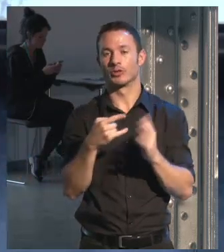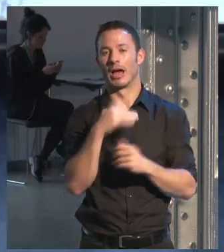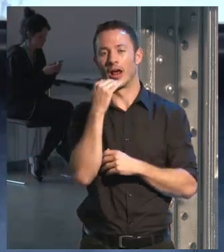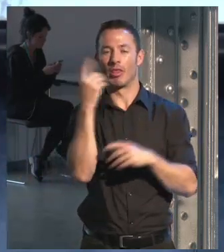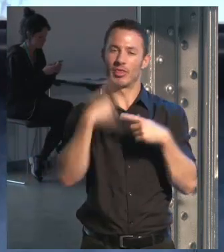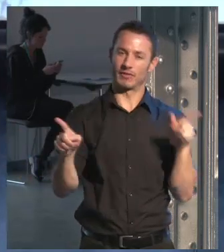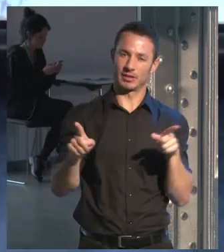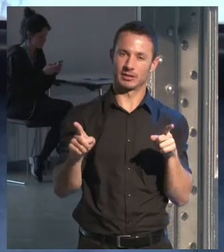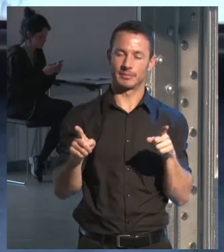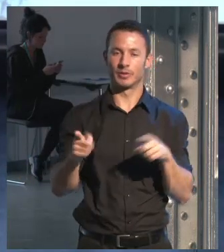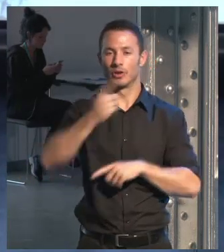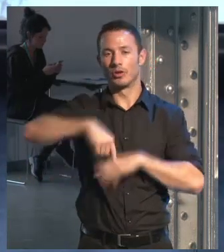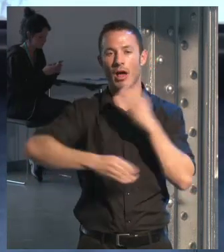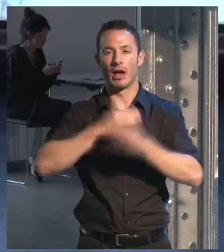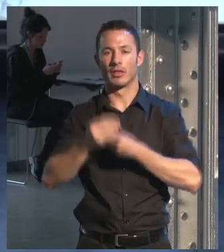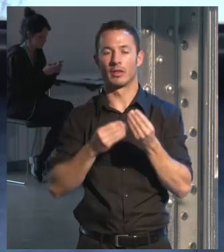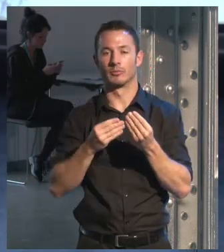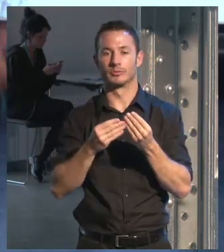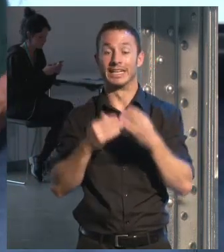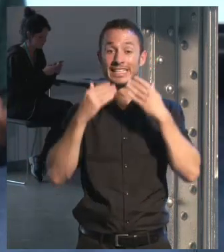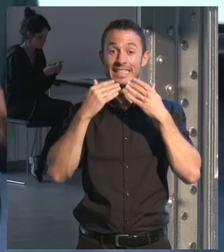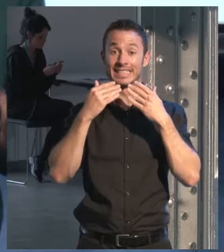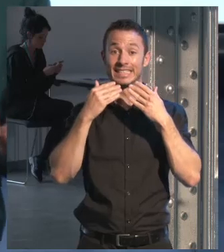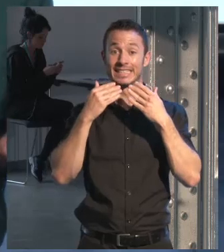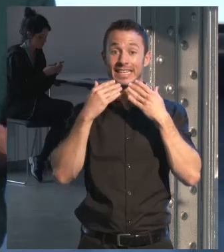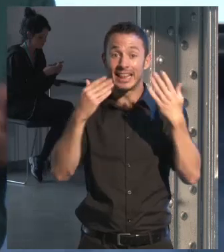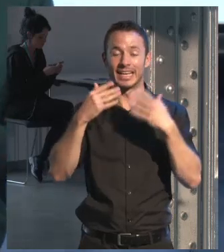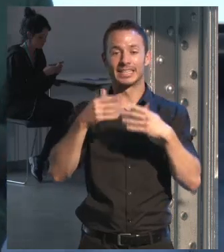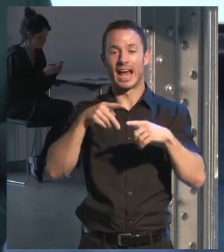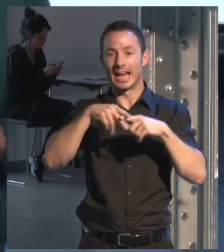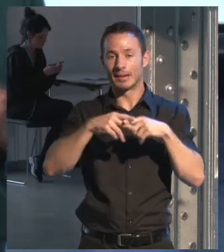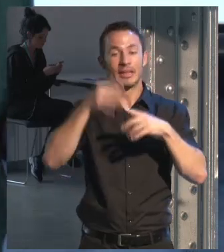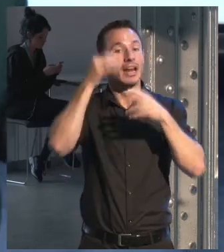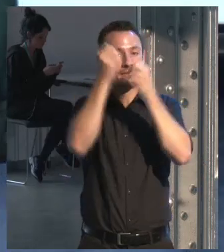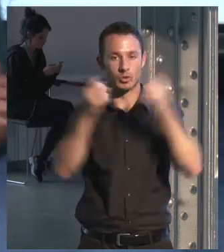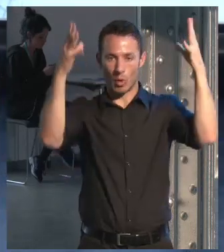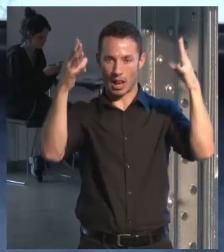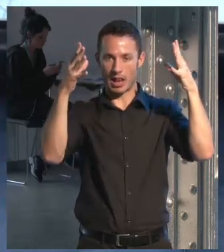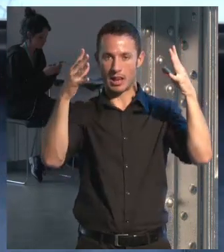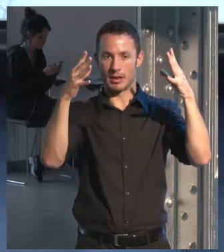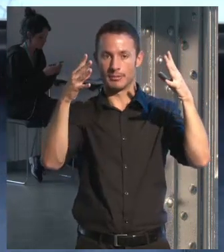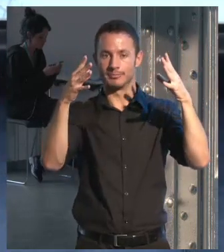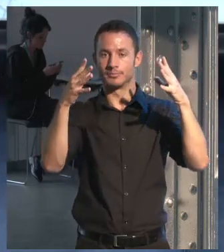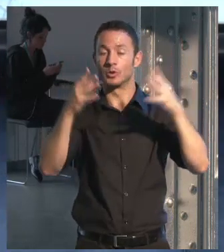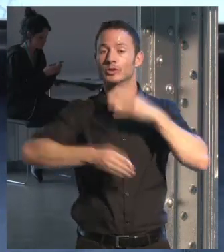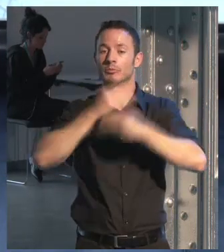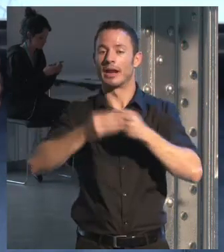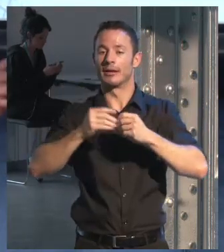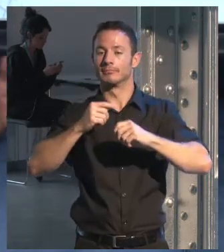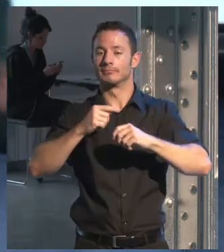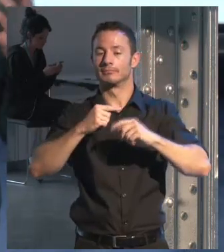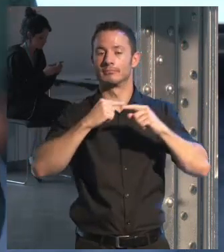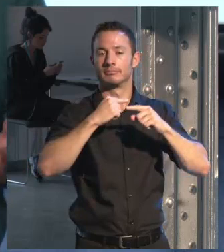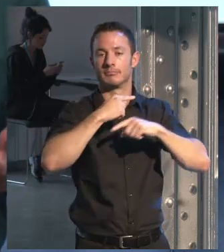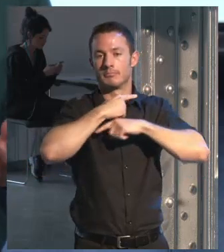momento, porque nosotros lo que hemos hecho es utilizar la herramienta de realidad virtual para lanzar nuestro mensaje y que llegue a